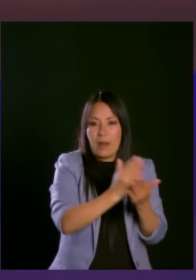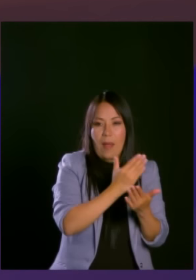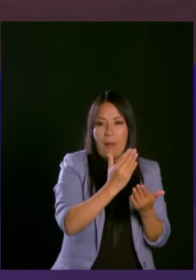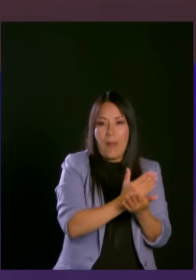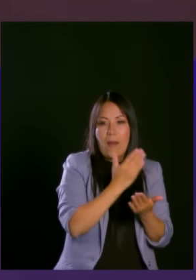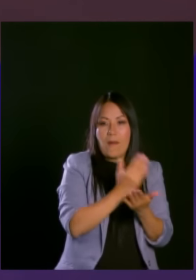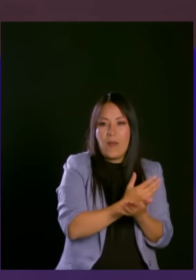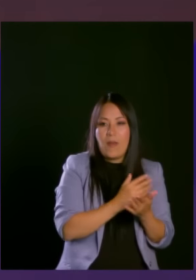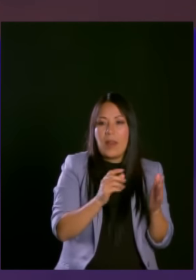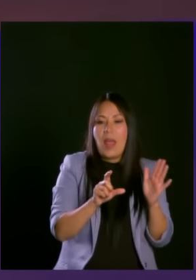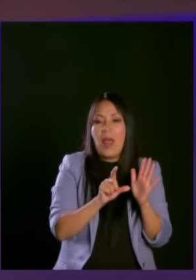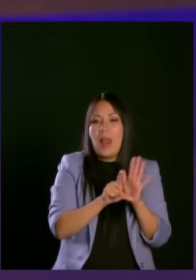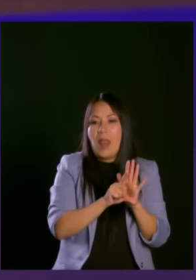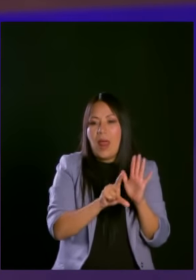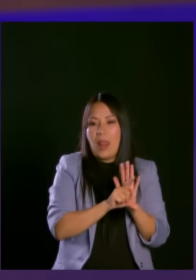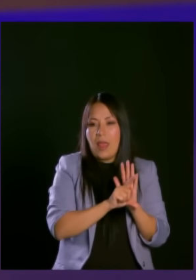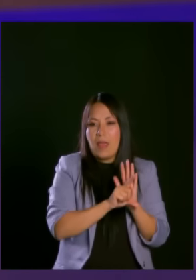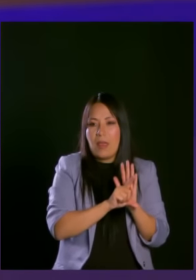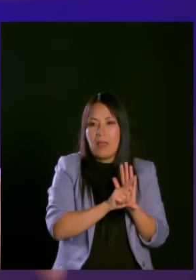que ya estuvo en tu boca.